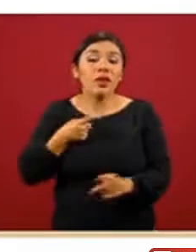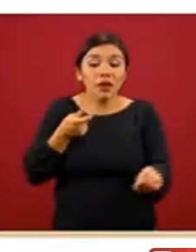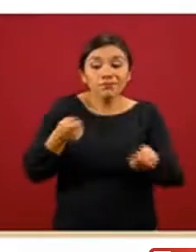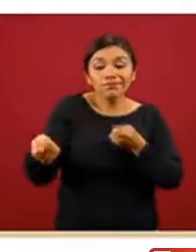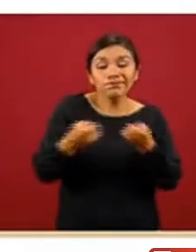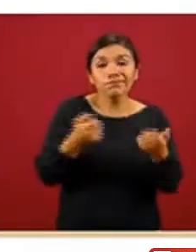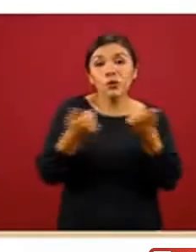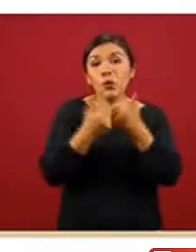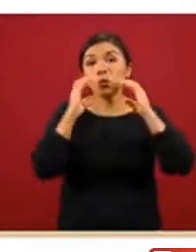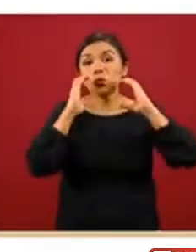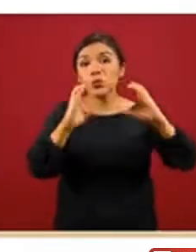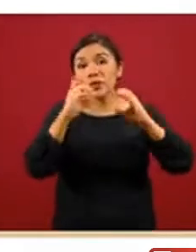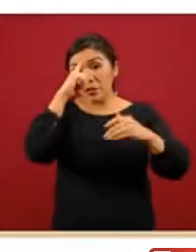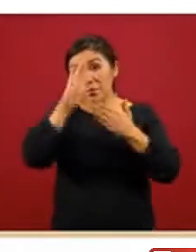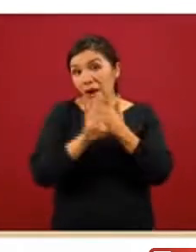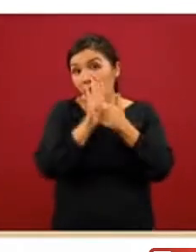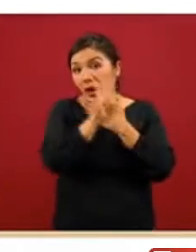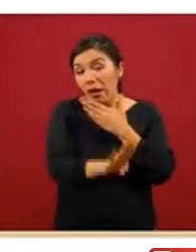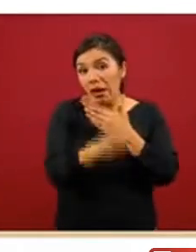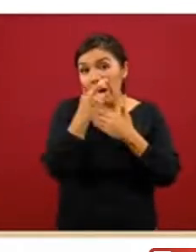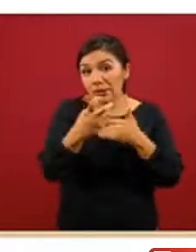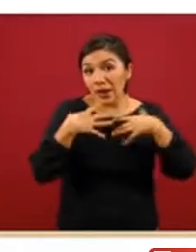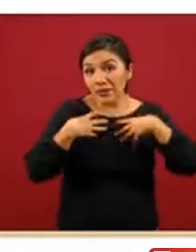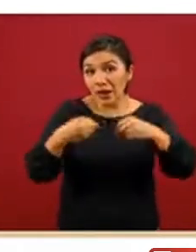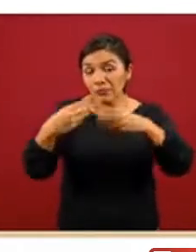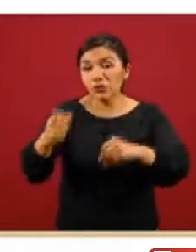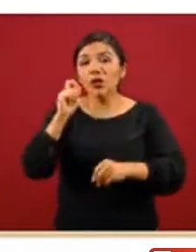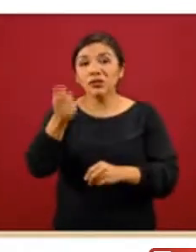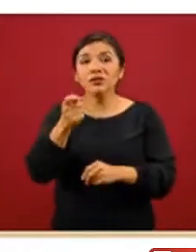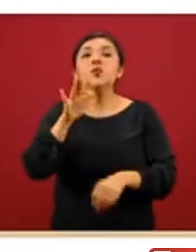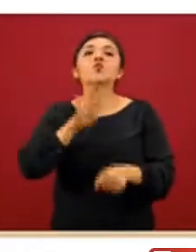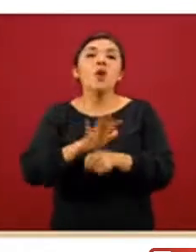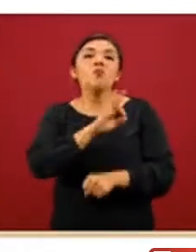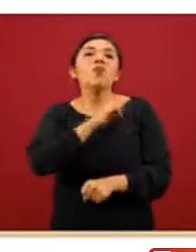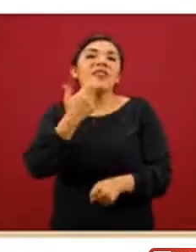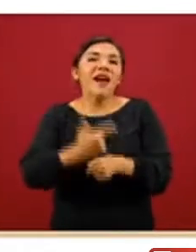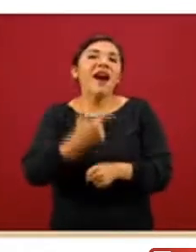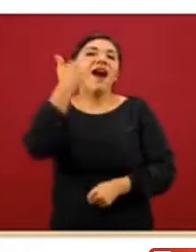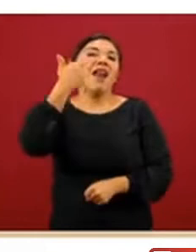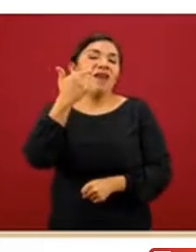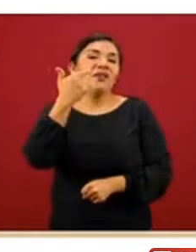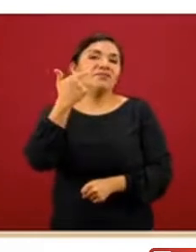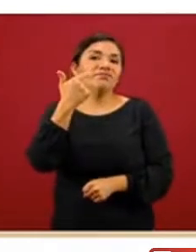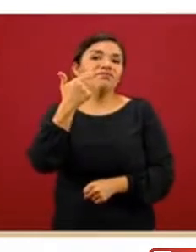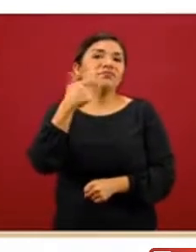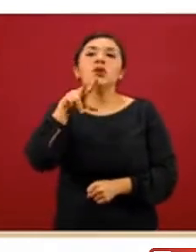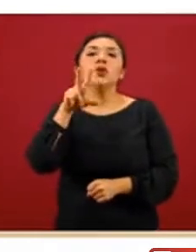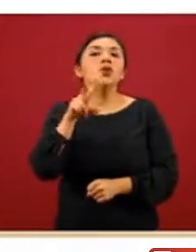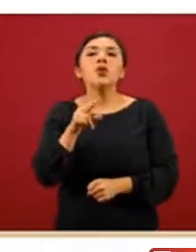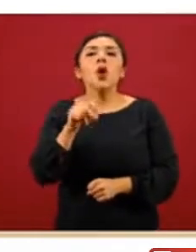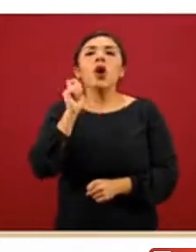precaución basadas en la transmisión se basan en nuestros riesgos de exposición, no se basan en esta capacidad de